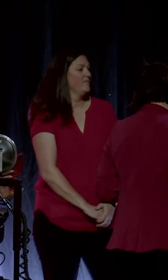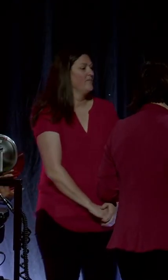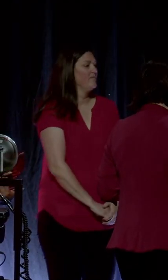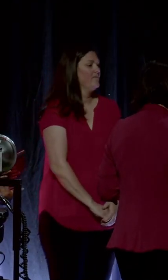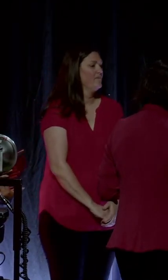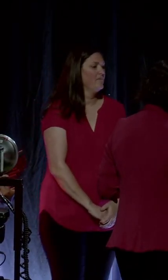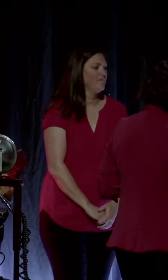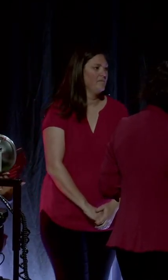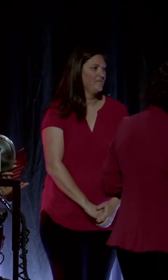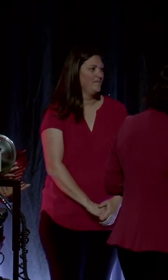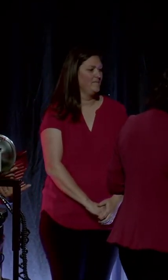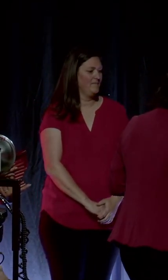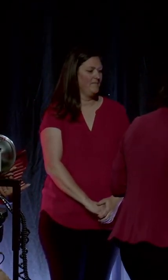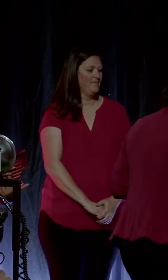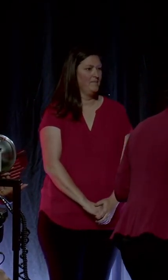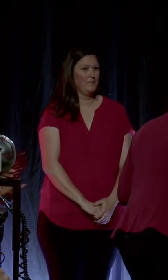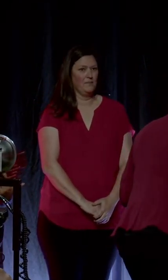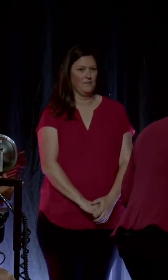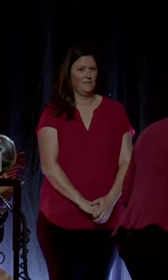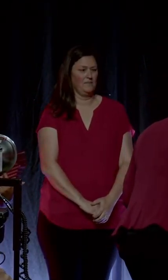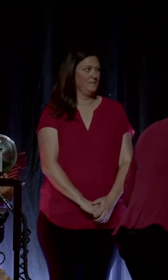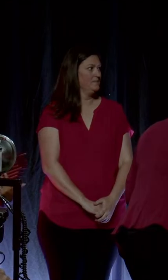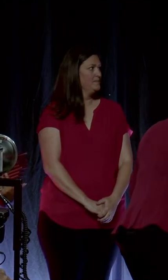Vanessa Lopez.